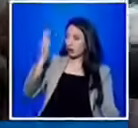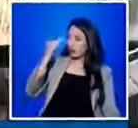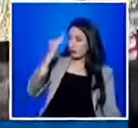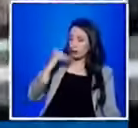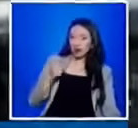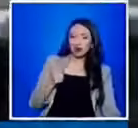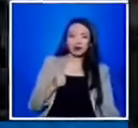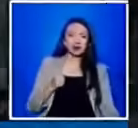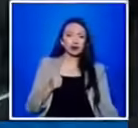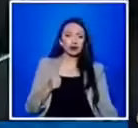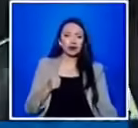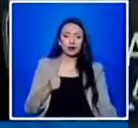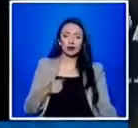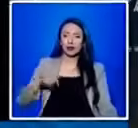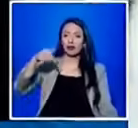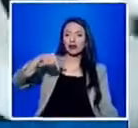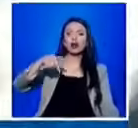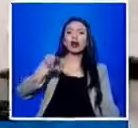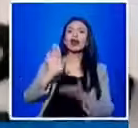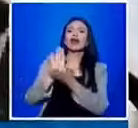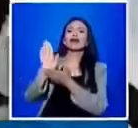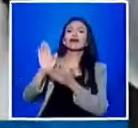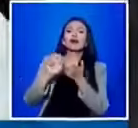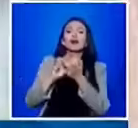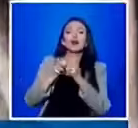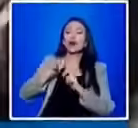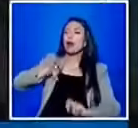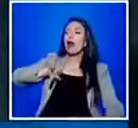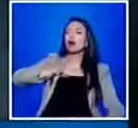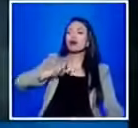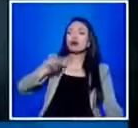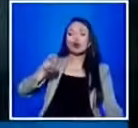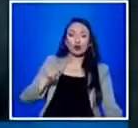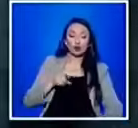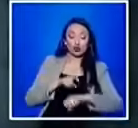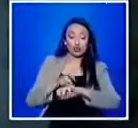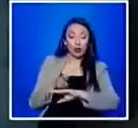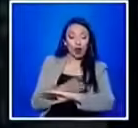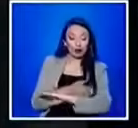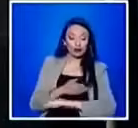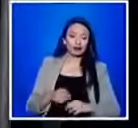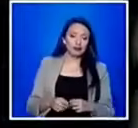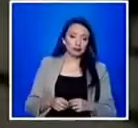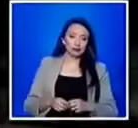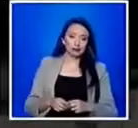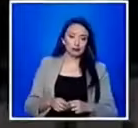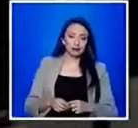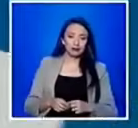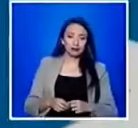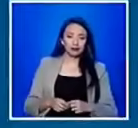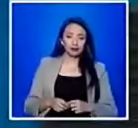compañero, nuestras horas pico, para evitar el tema de los robos acá y sobre todo que salgan con tiempo.